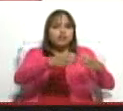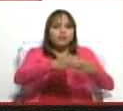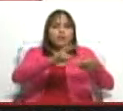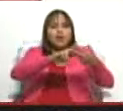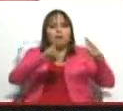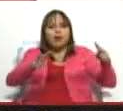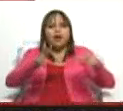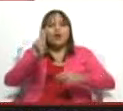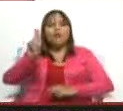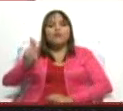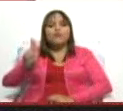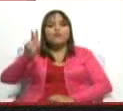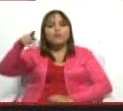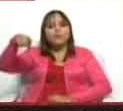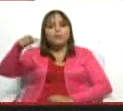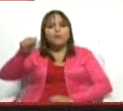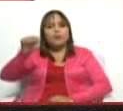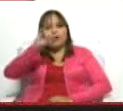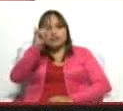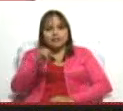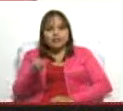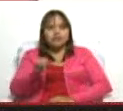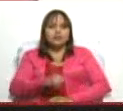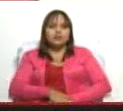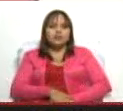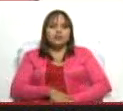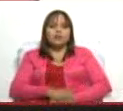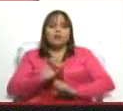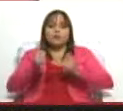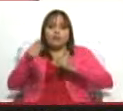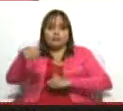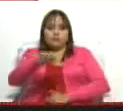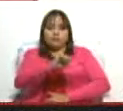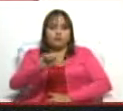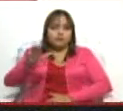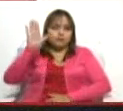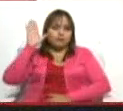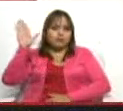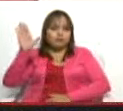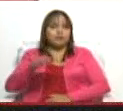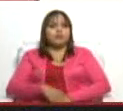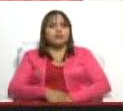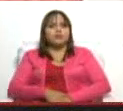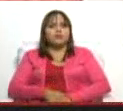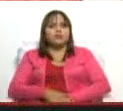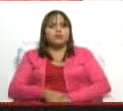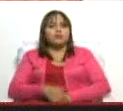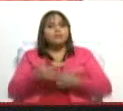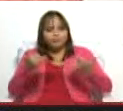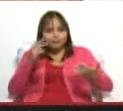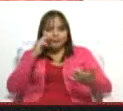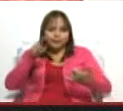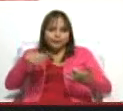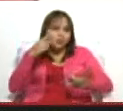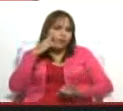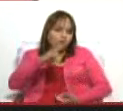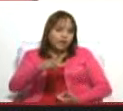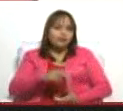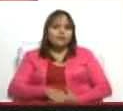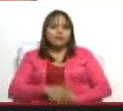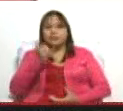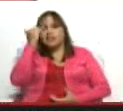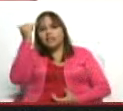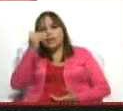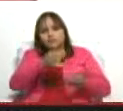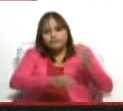Paz, las UPAS, la juramentación, comenzamos esta semana, ya lo verán. Y la idea es ir